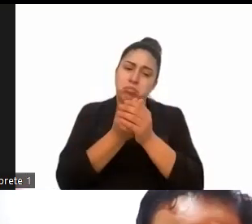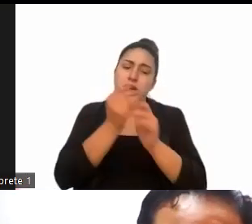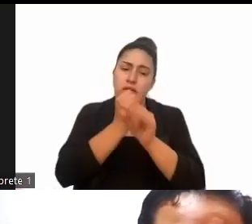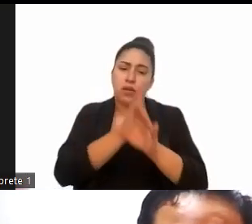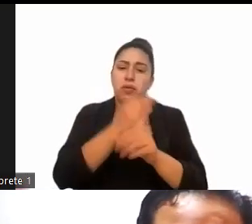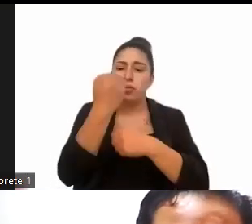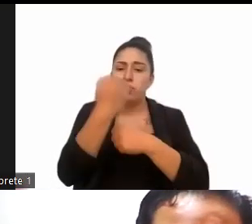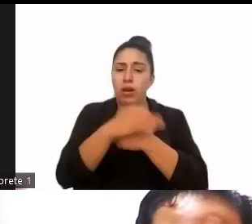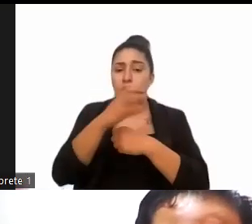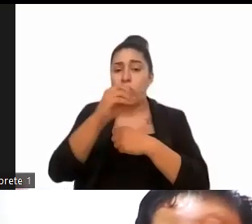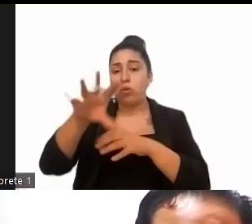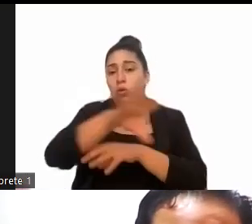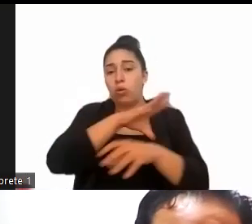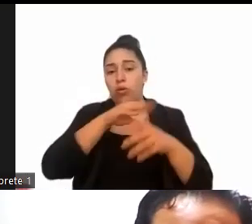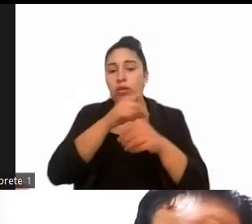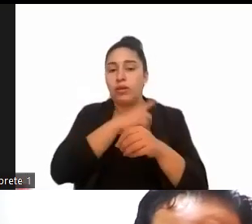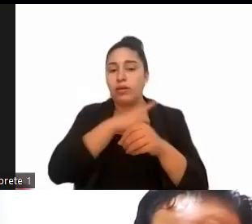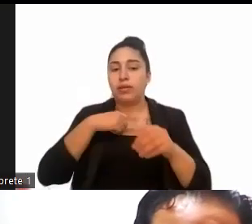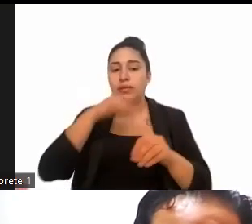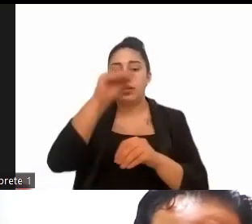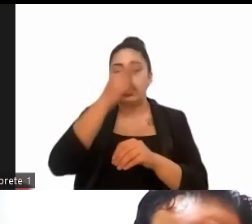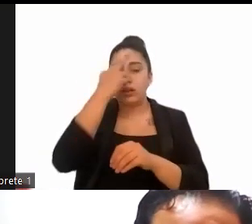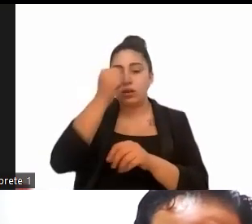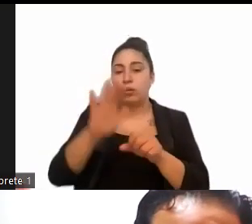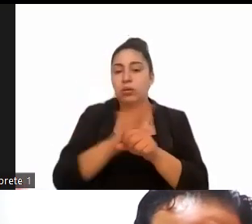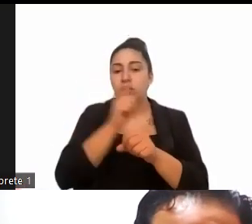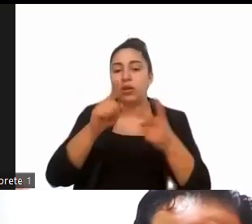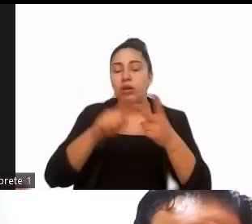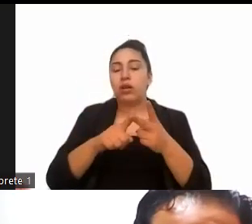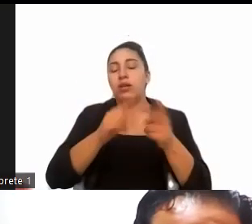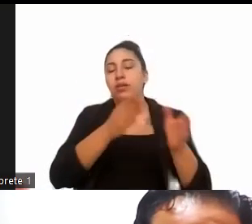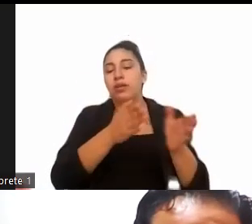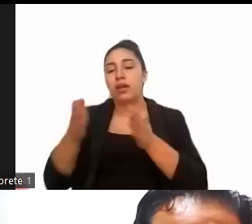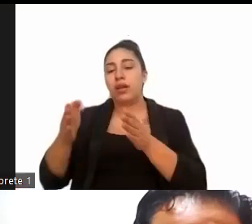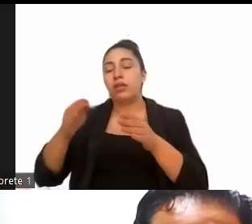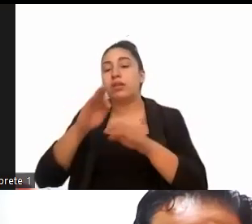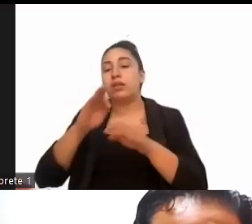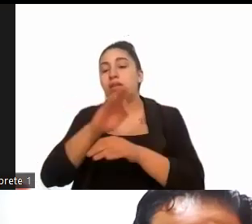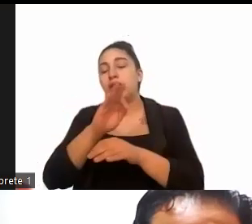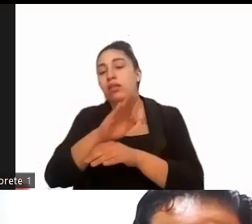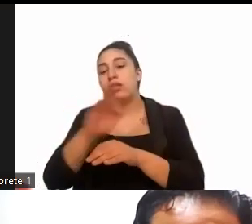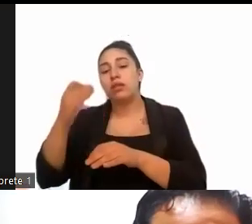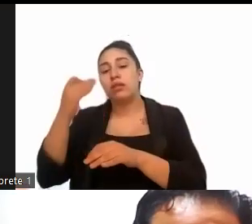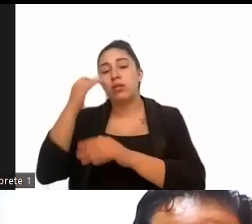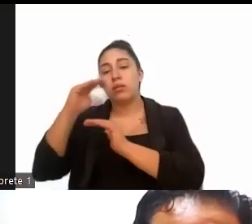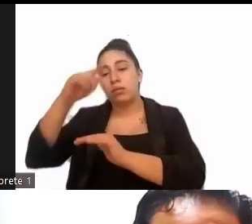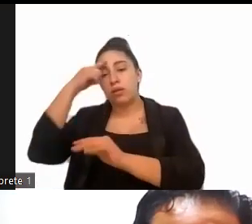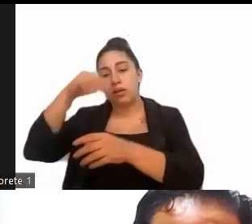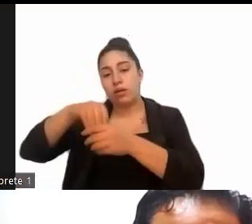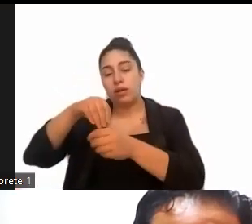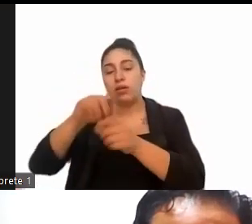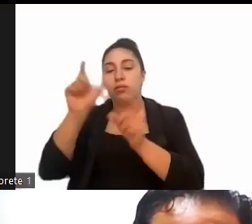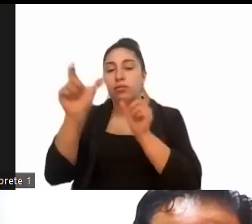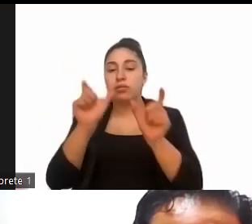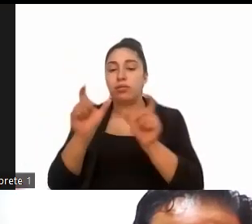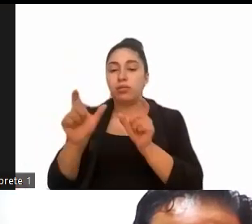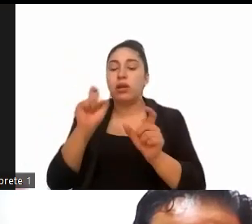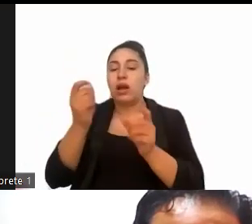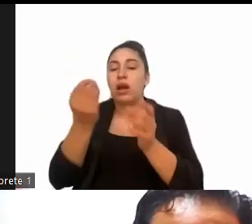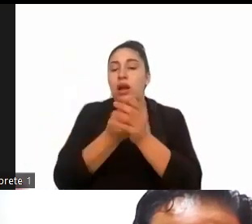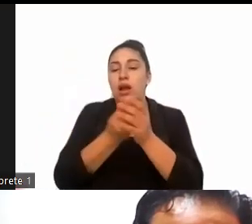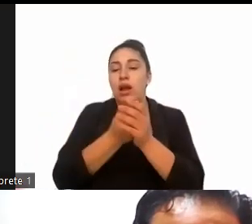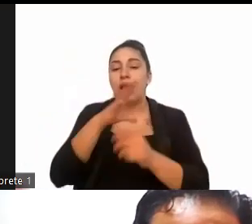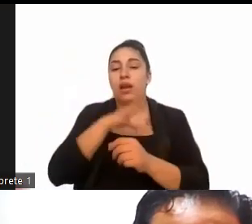reserva, su justificación, el plazo de reserva y, en su caso, las partes que se reservan y se encuentran en